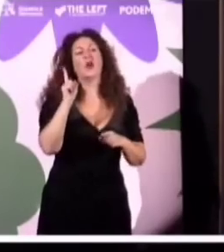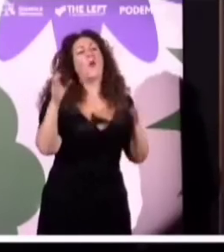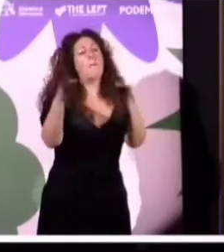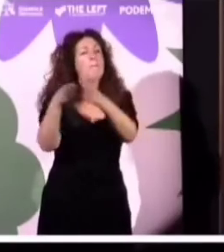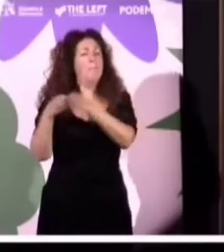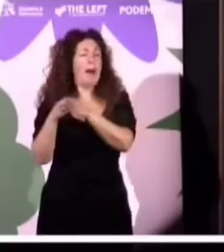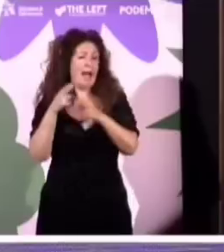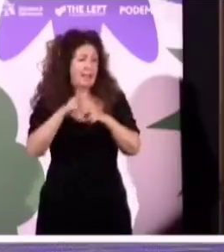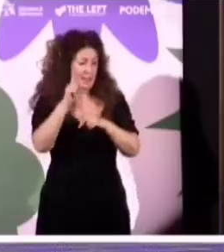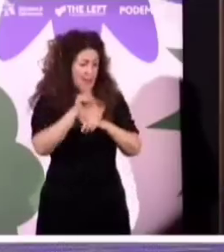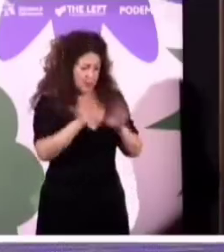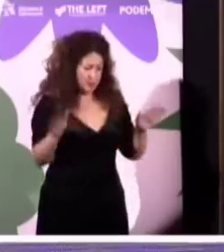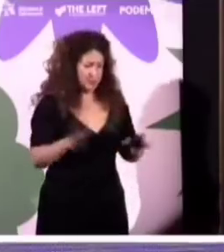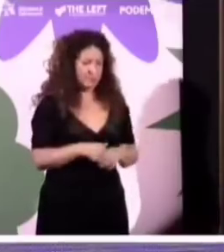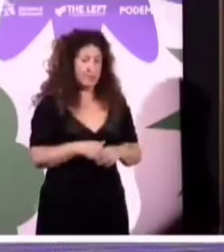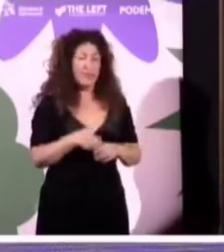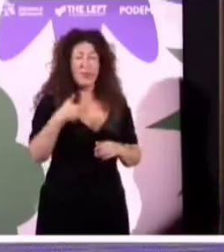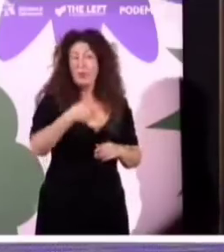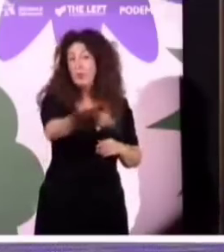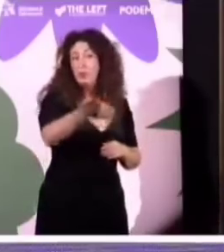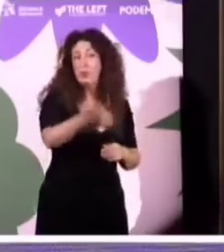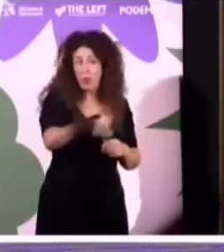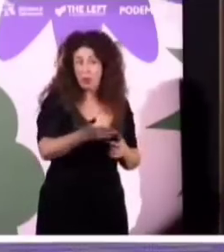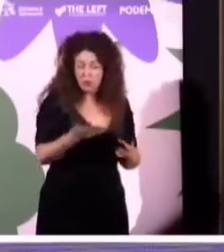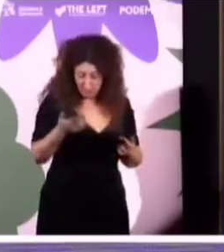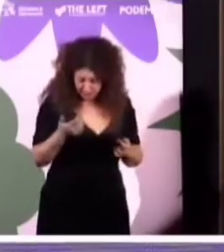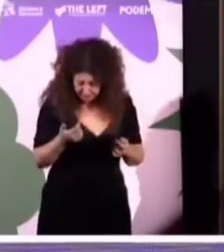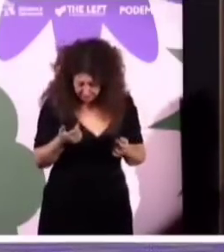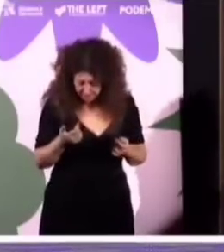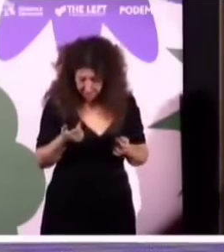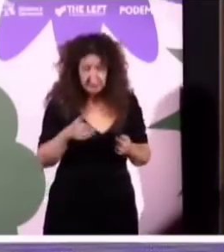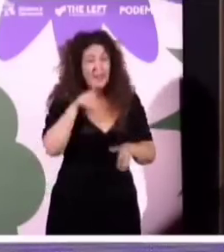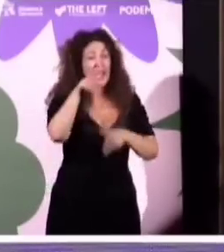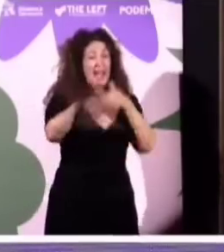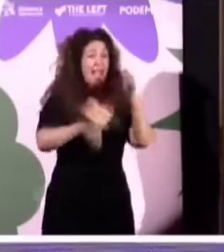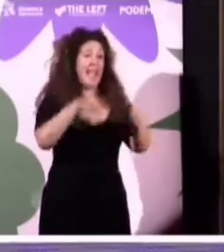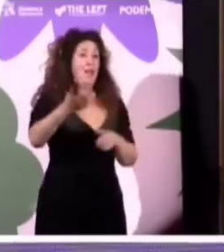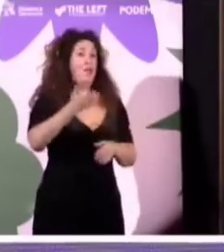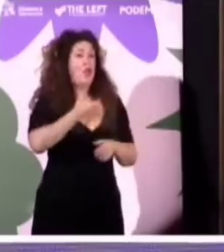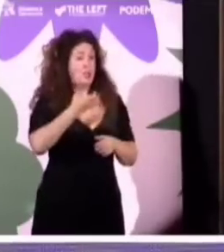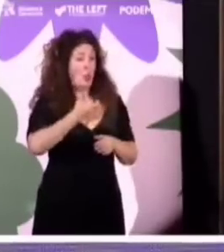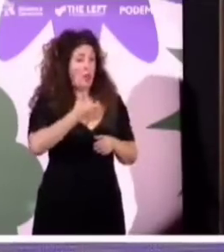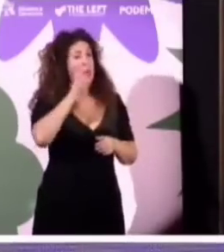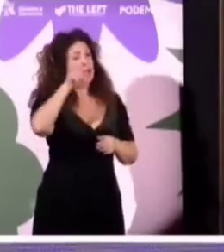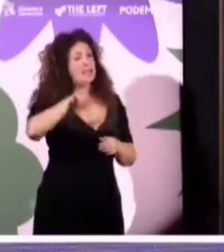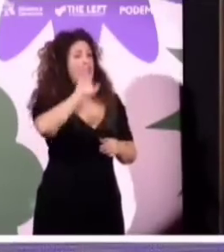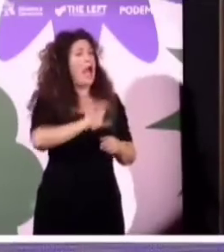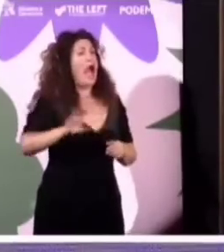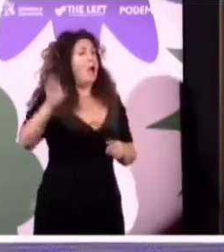partidos. Muy pronto habrá elecciones municipales y autonómicas.